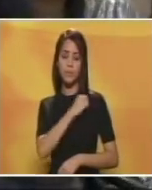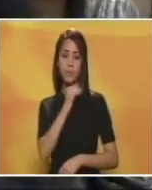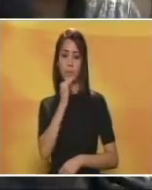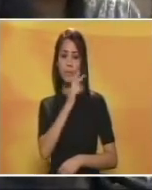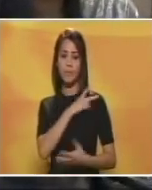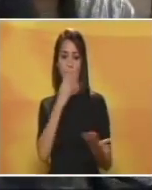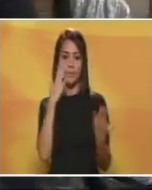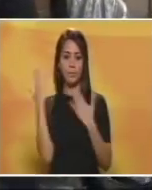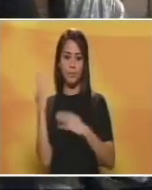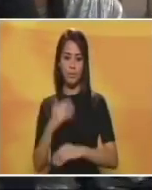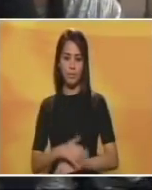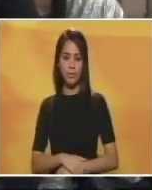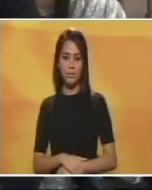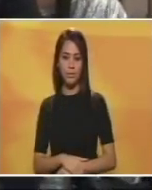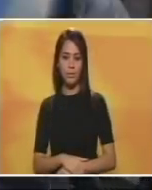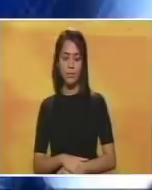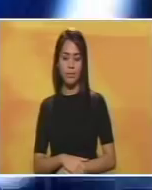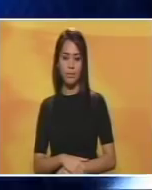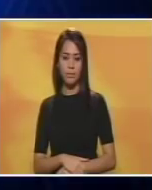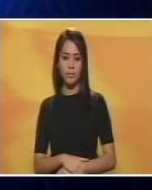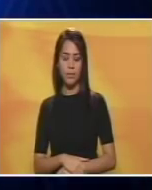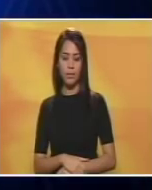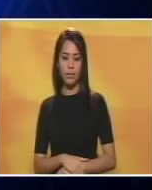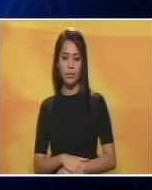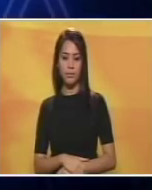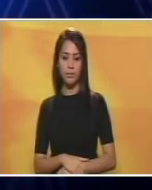Euclides Sotillo, Noticiero Venevisión.